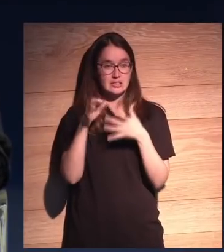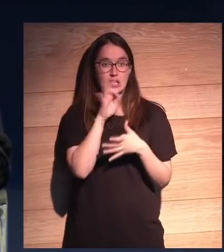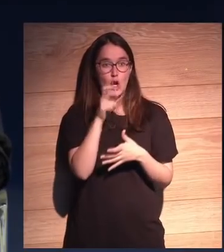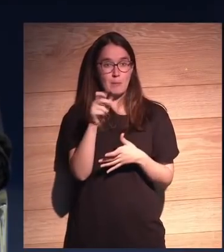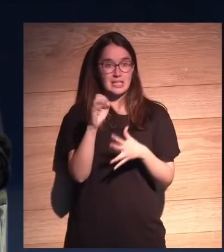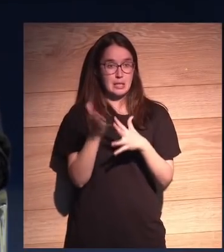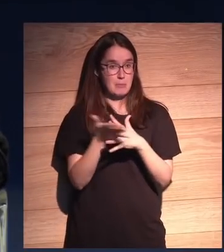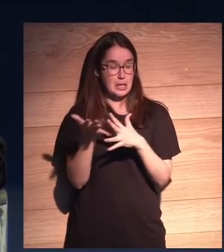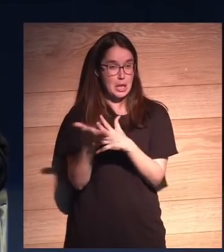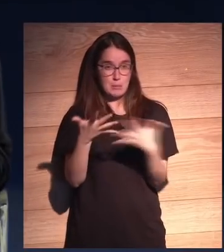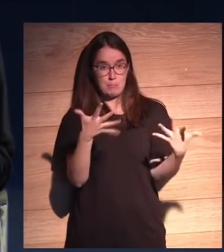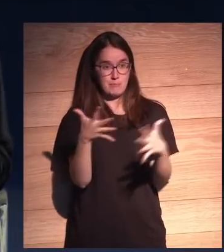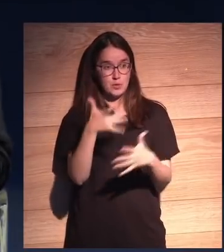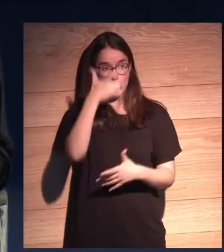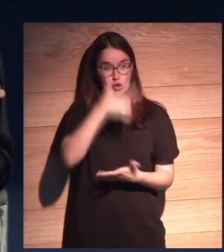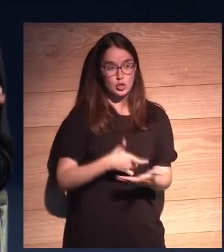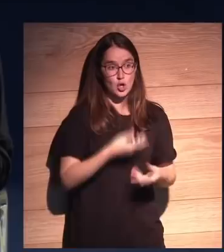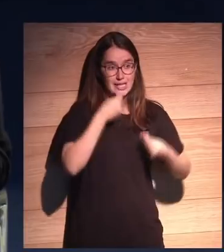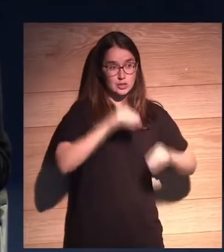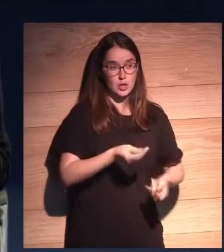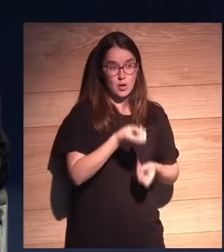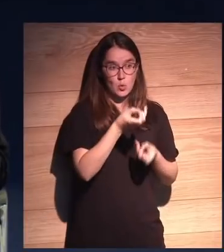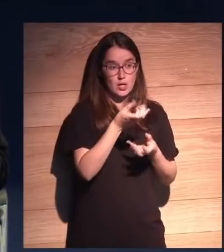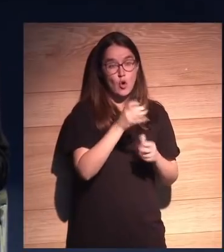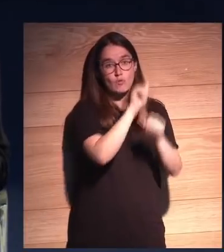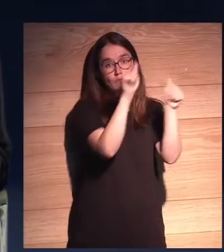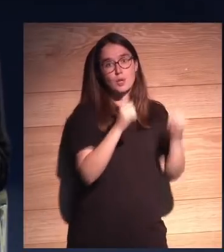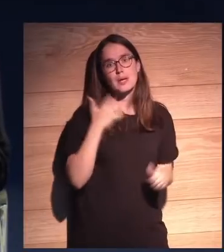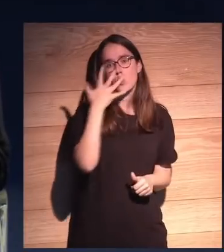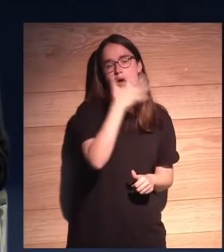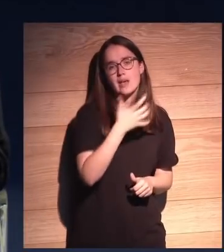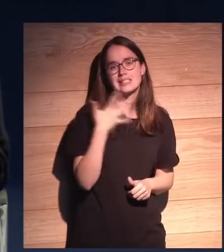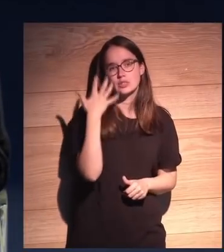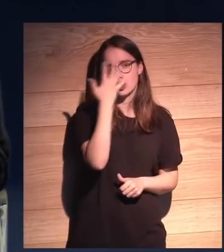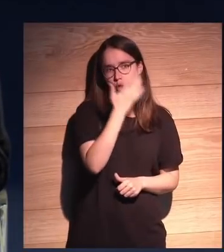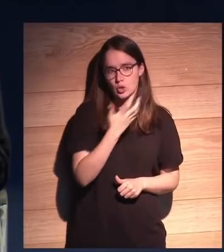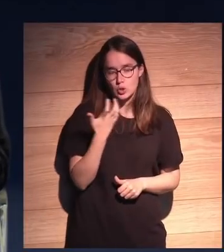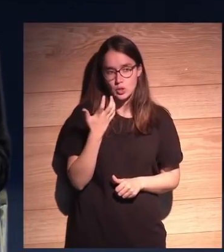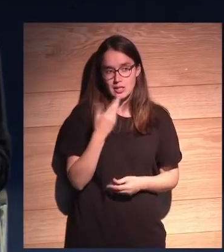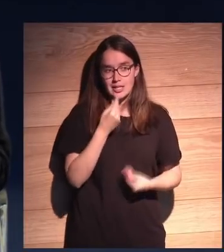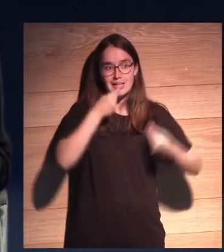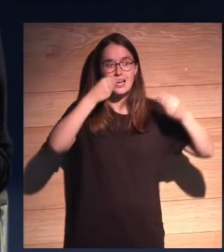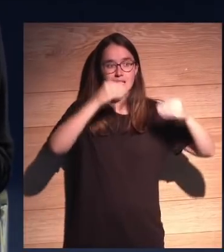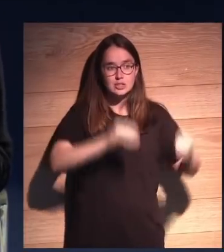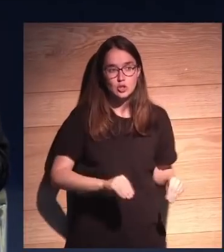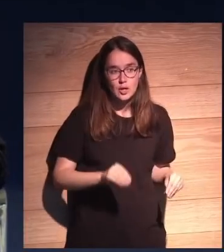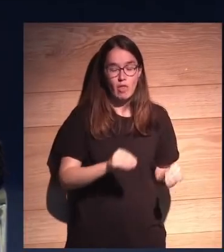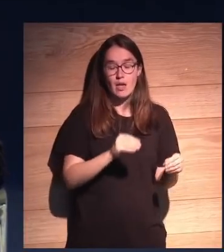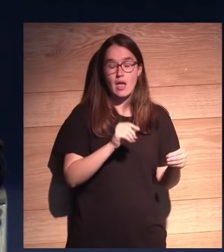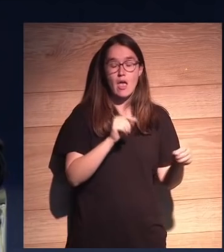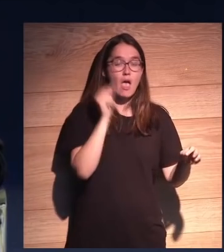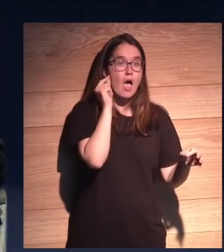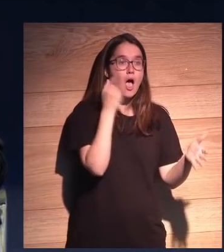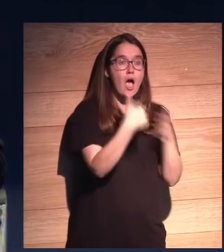20. Yo narro la historia a manera de cuento, ¿no? La historia de esa artista